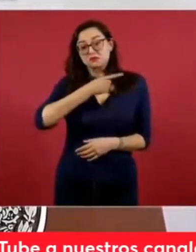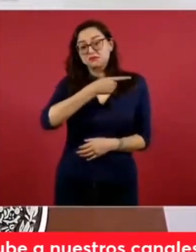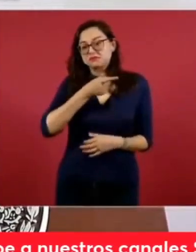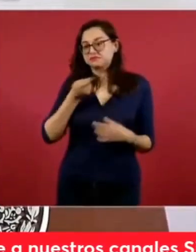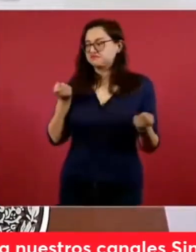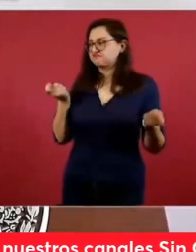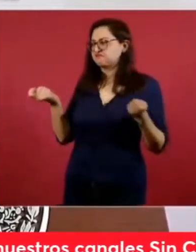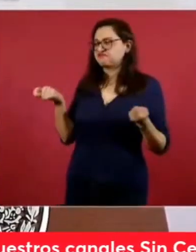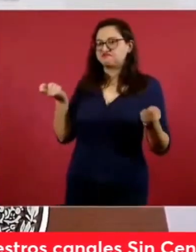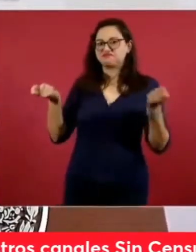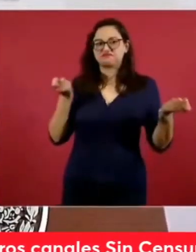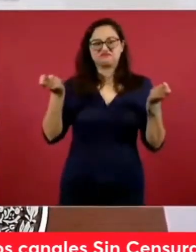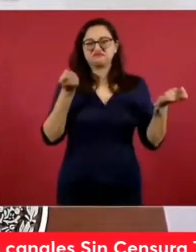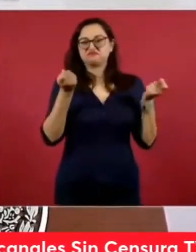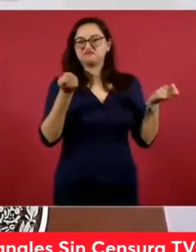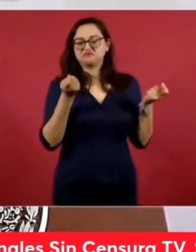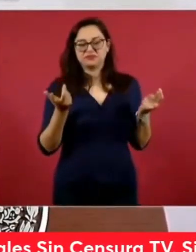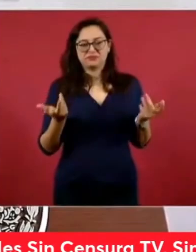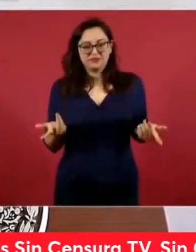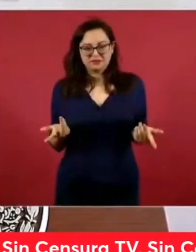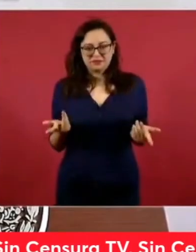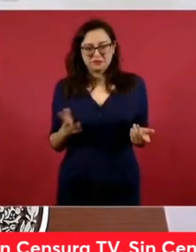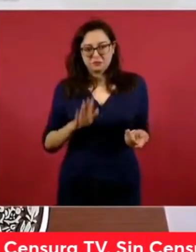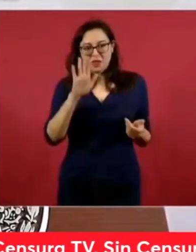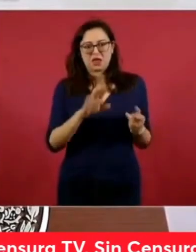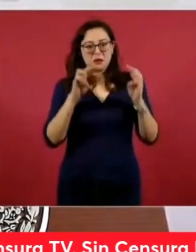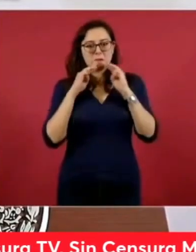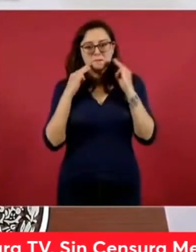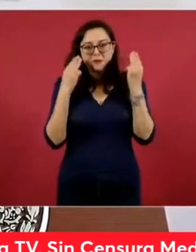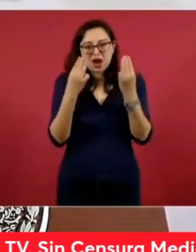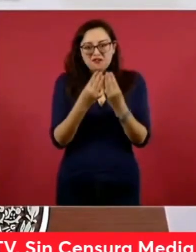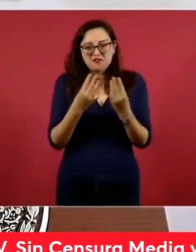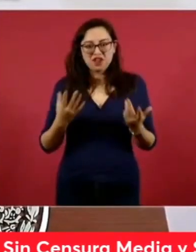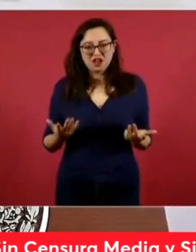pues el pueblo está muy politizado, el pueblo de México.